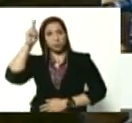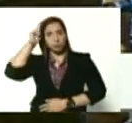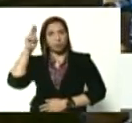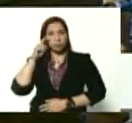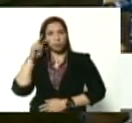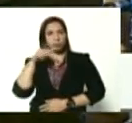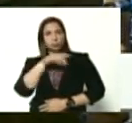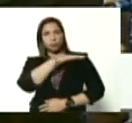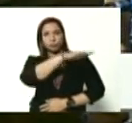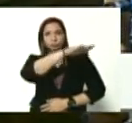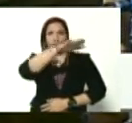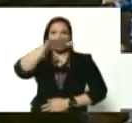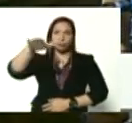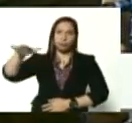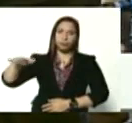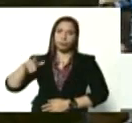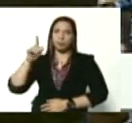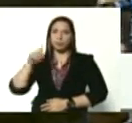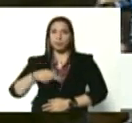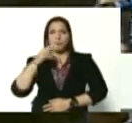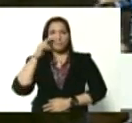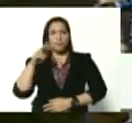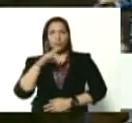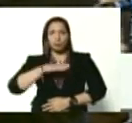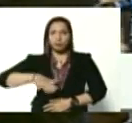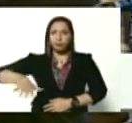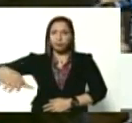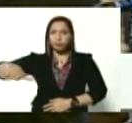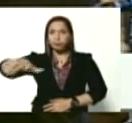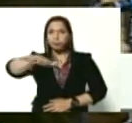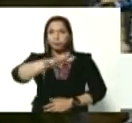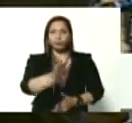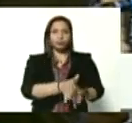el horizonte mirando la inmensidad del lago